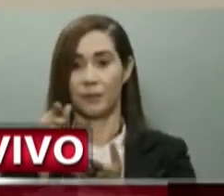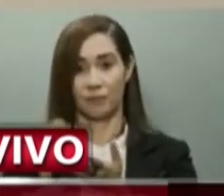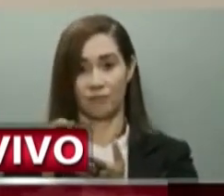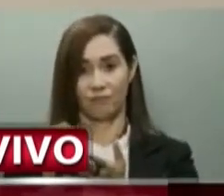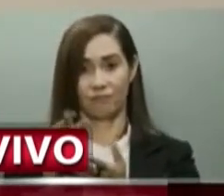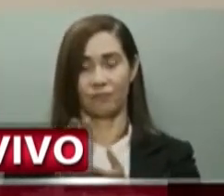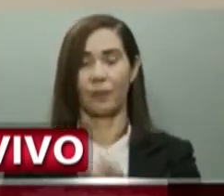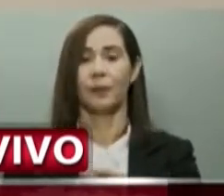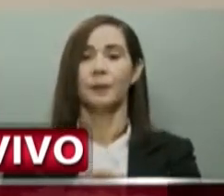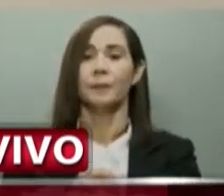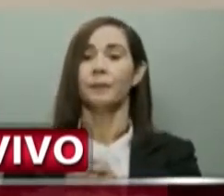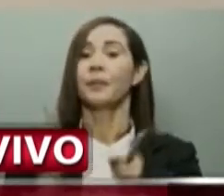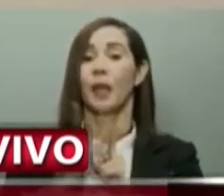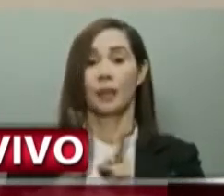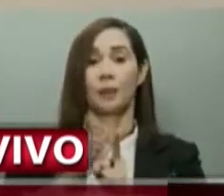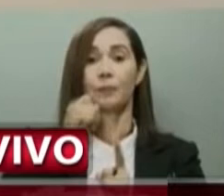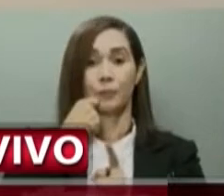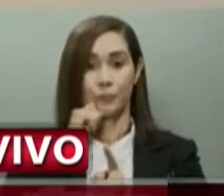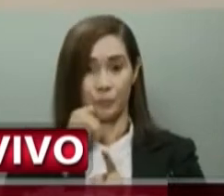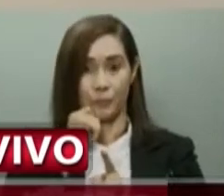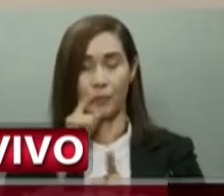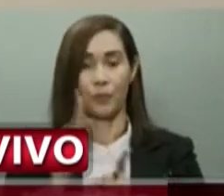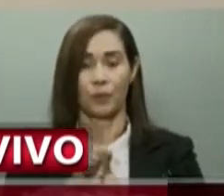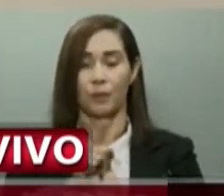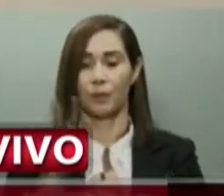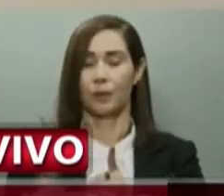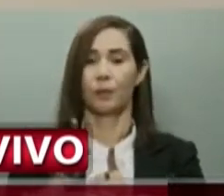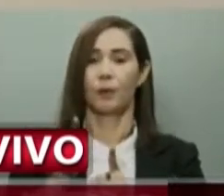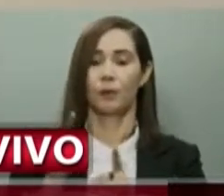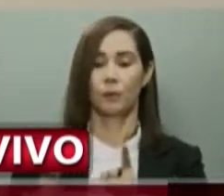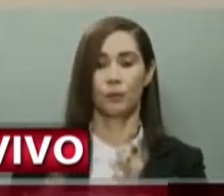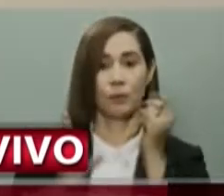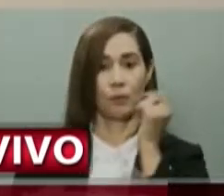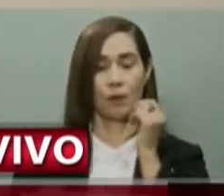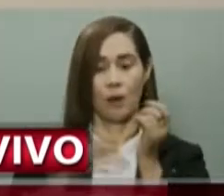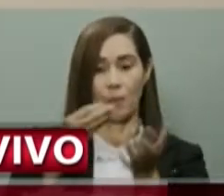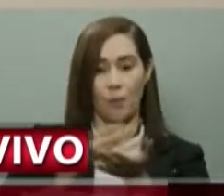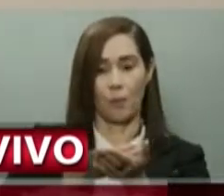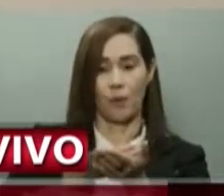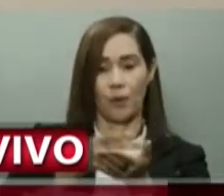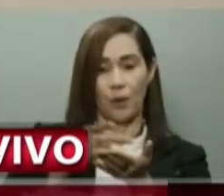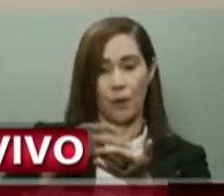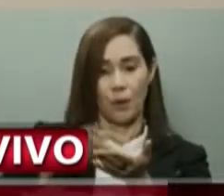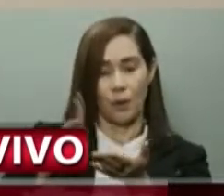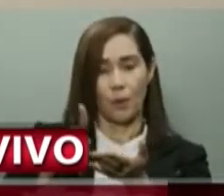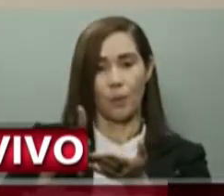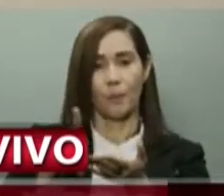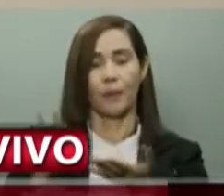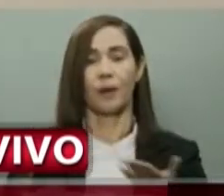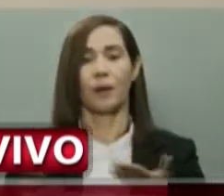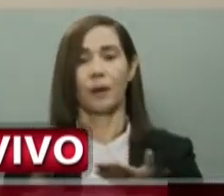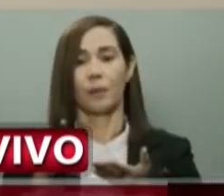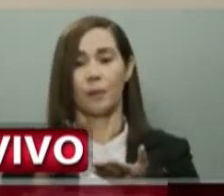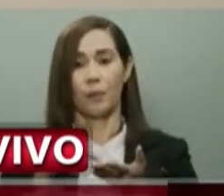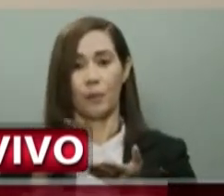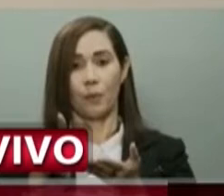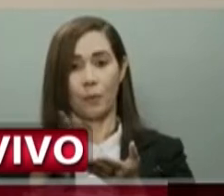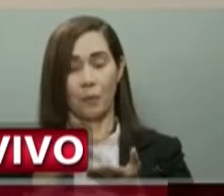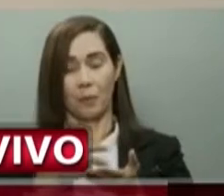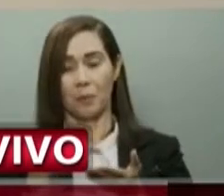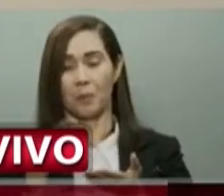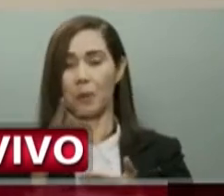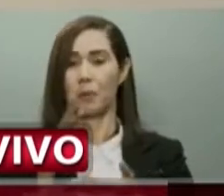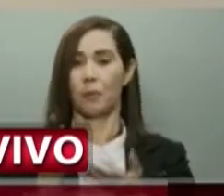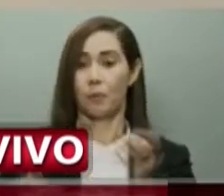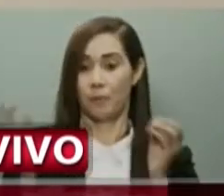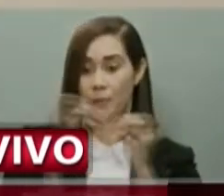rubro. Sucedió con el pollo también. Hicimos grandes inversiones para mitigar el alza de los precios de los commodities que